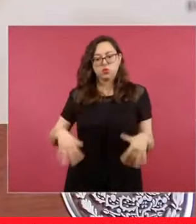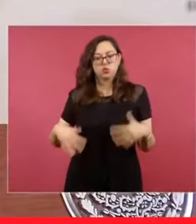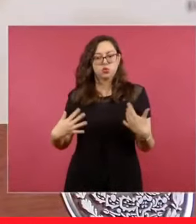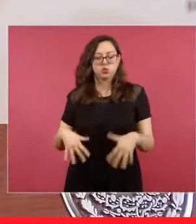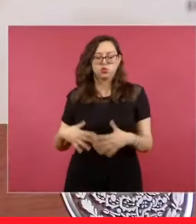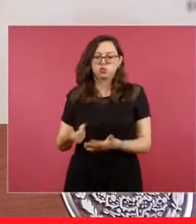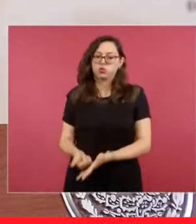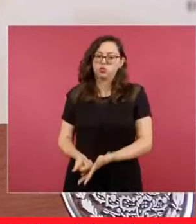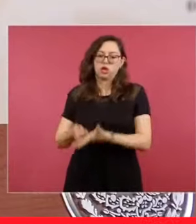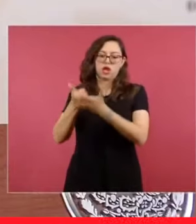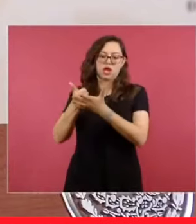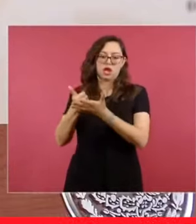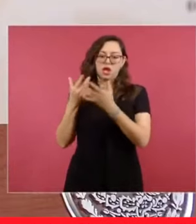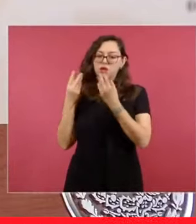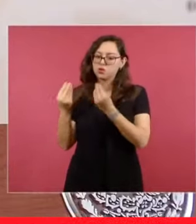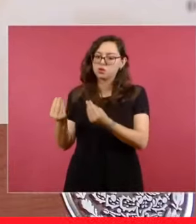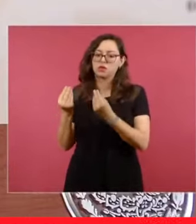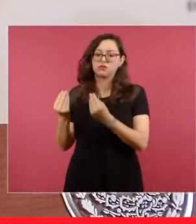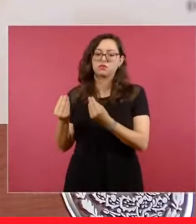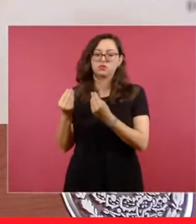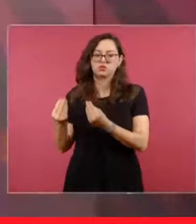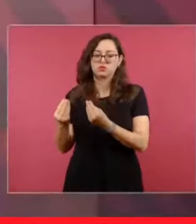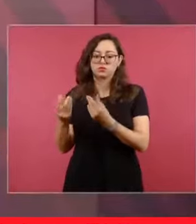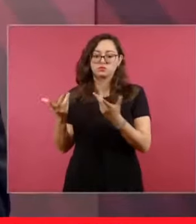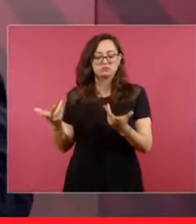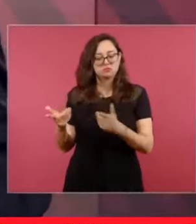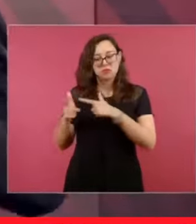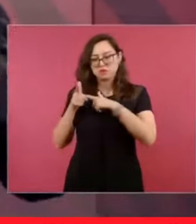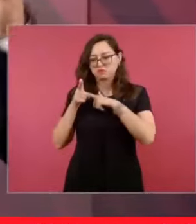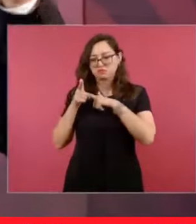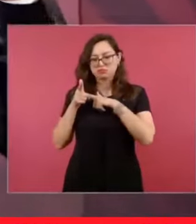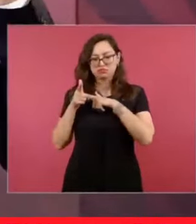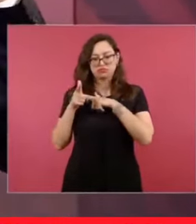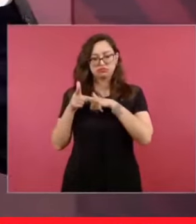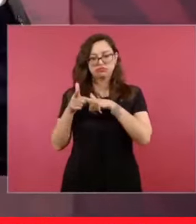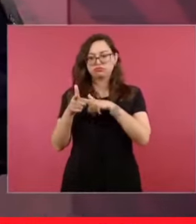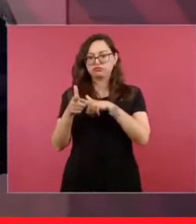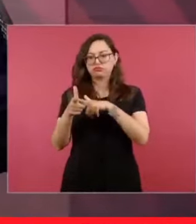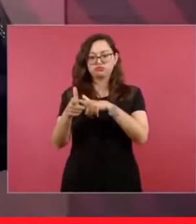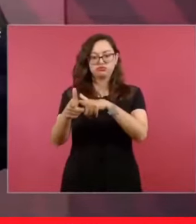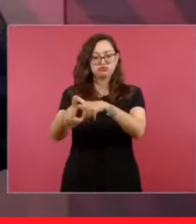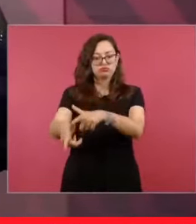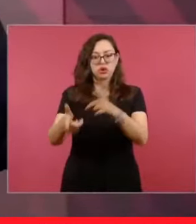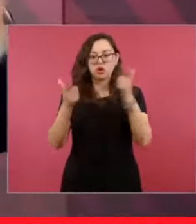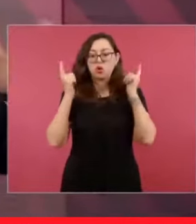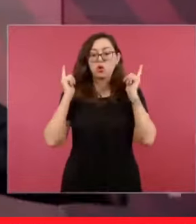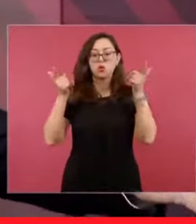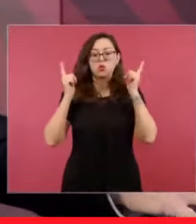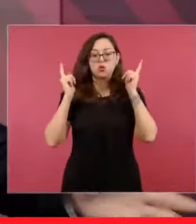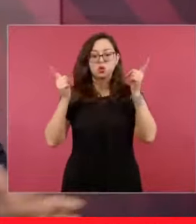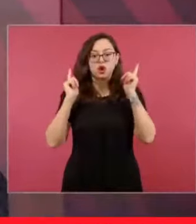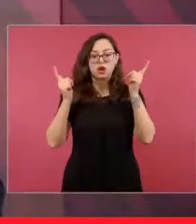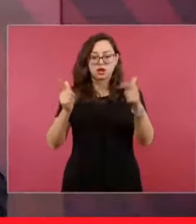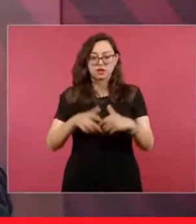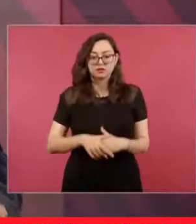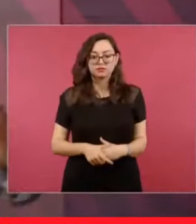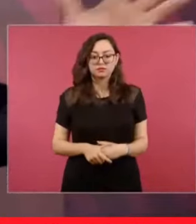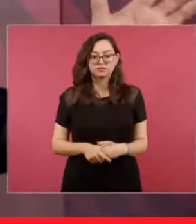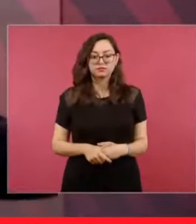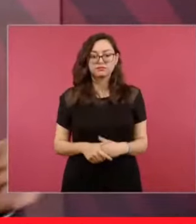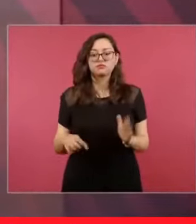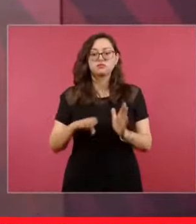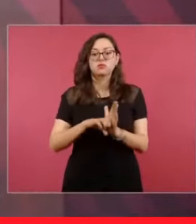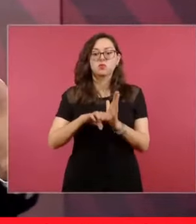eh Y ojalá y se sigan conservando en comunidades de